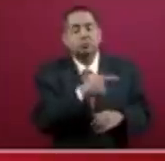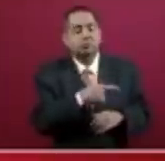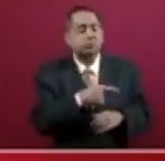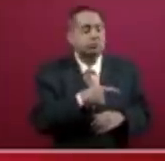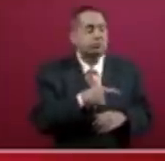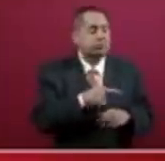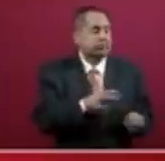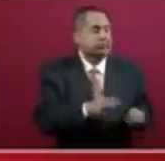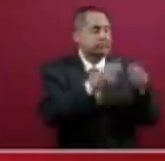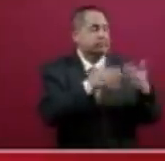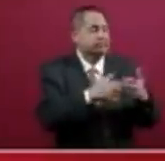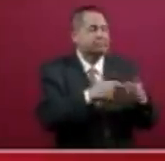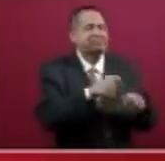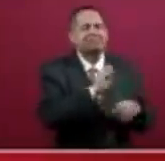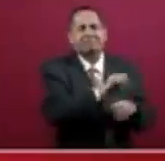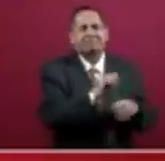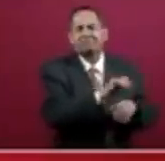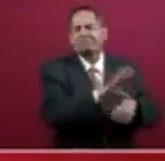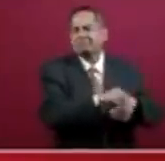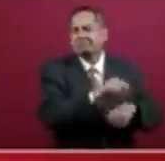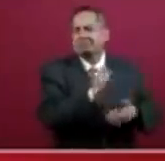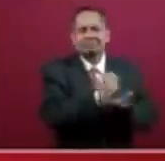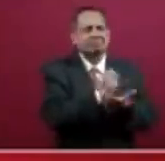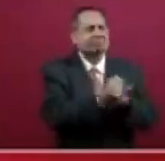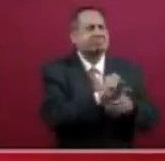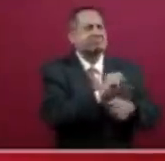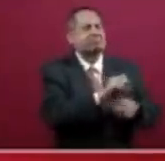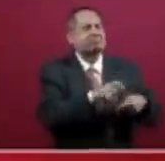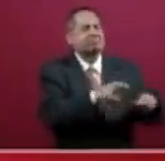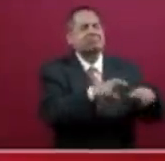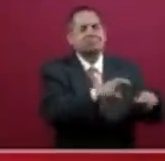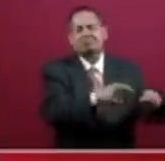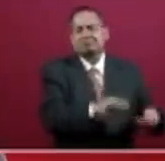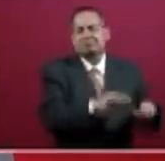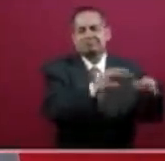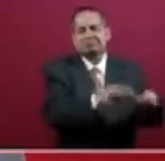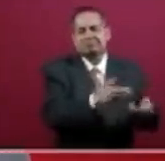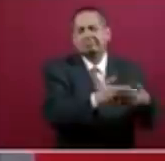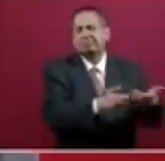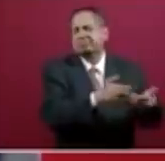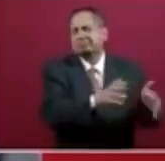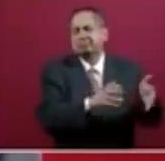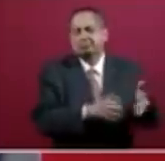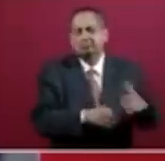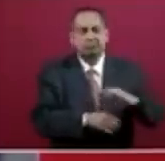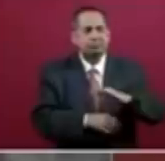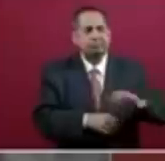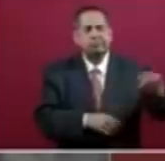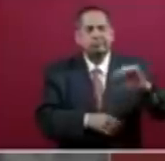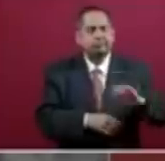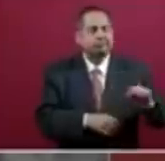facilita las cosas para que se hagan negocios.